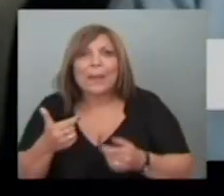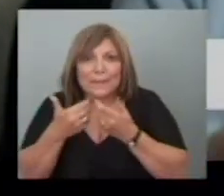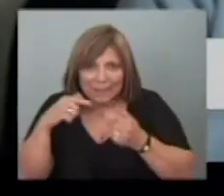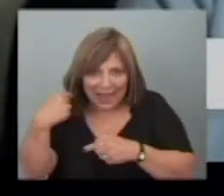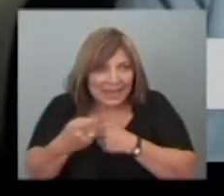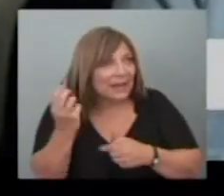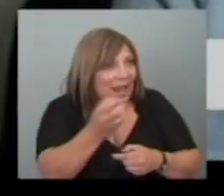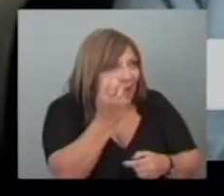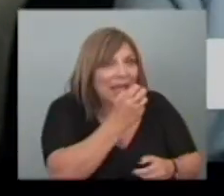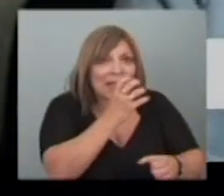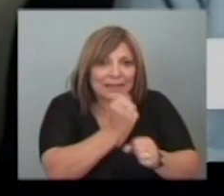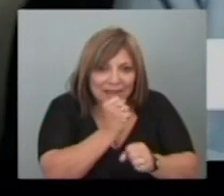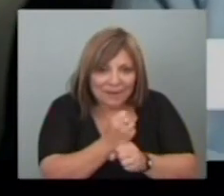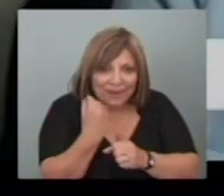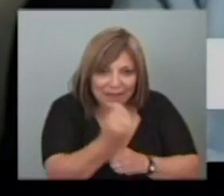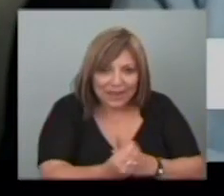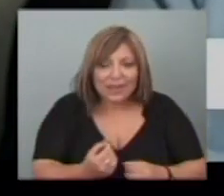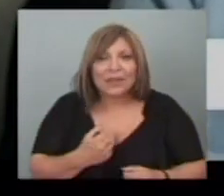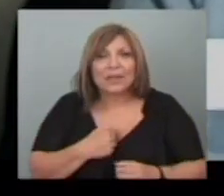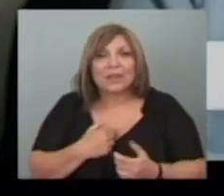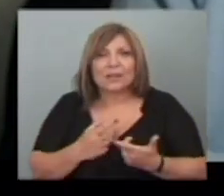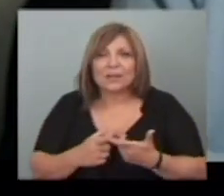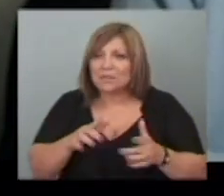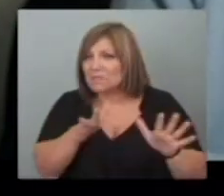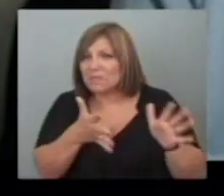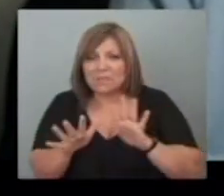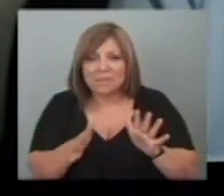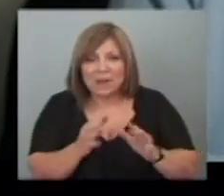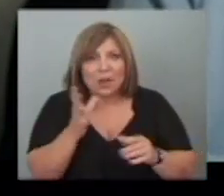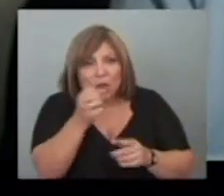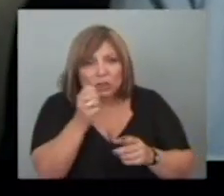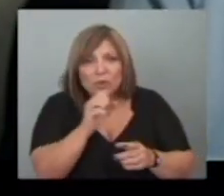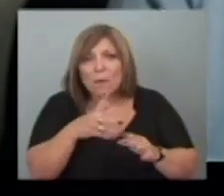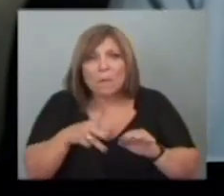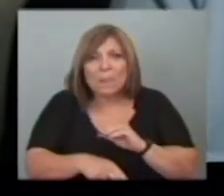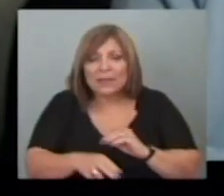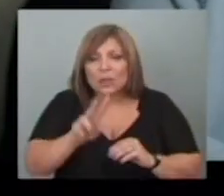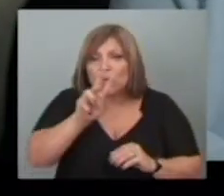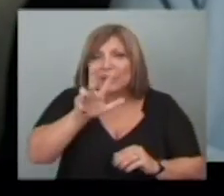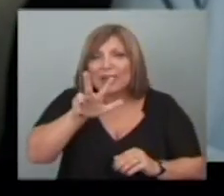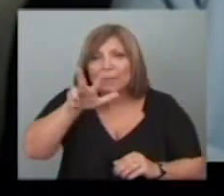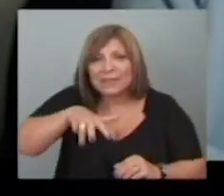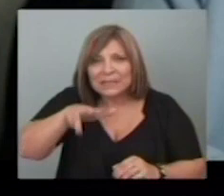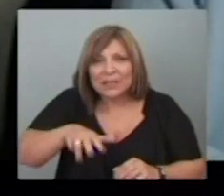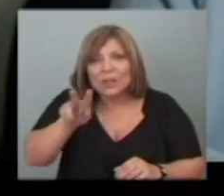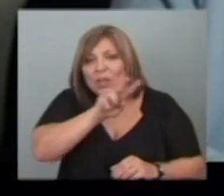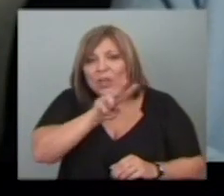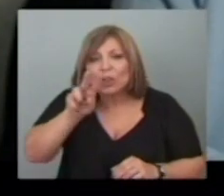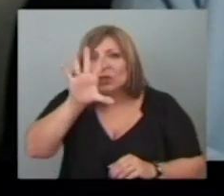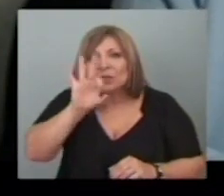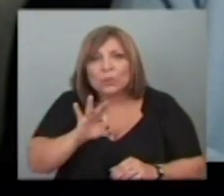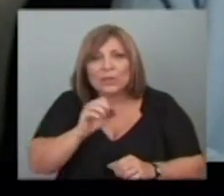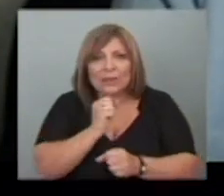trabajar. Y desde el living de mi casa yo conseguí, más o menos en un plazo de 2-3 meses, 250 puestos